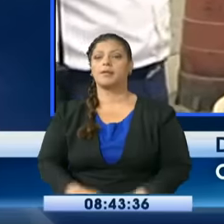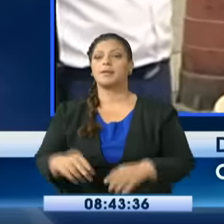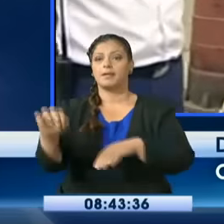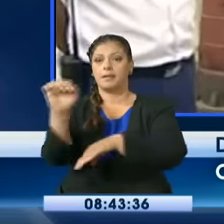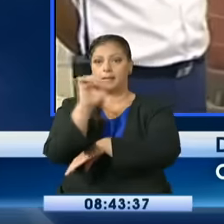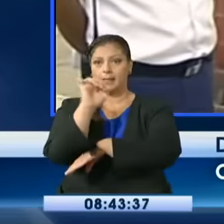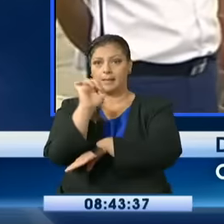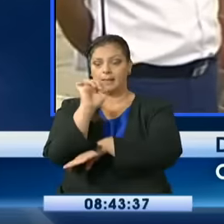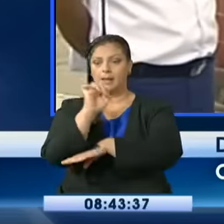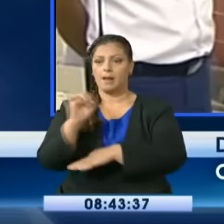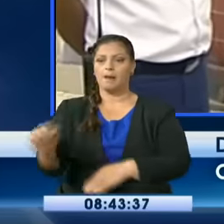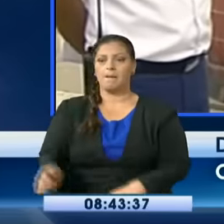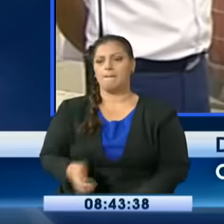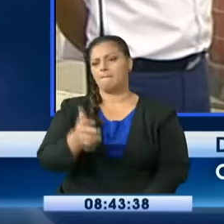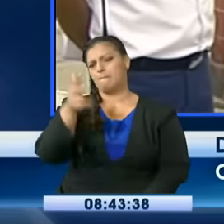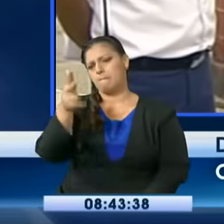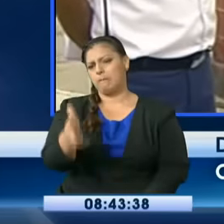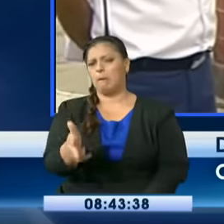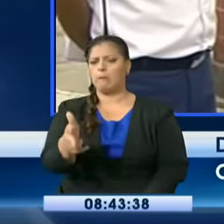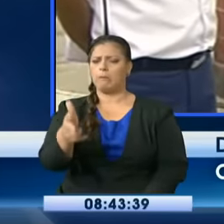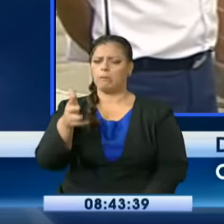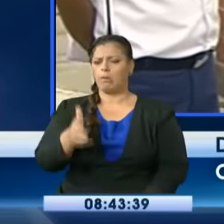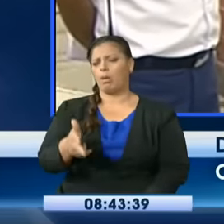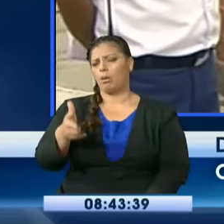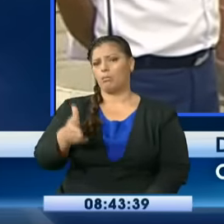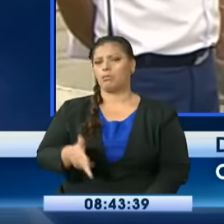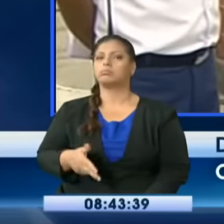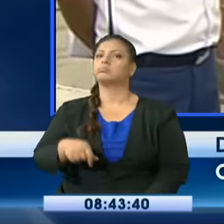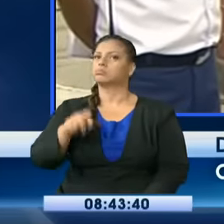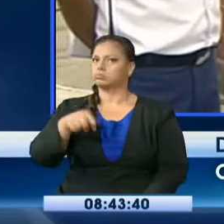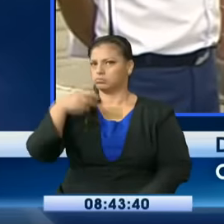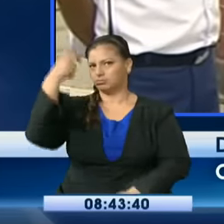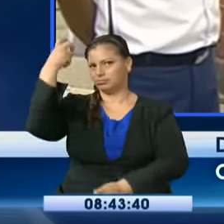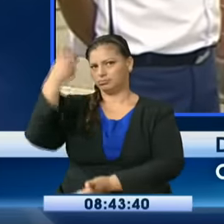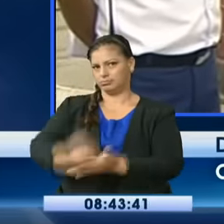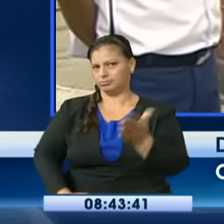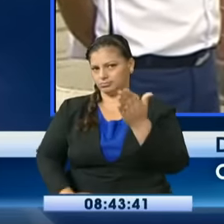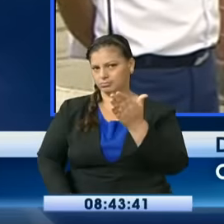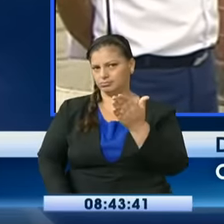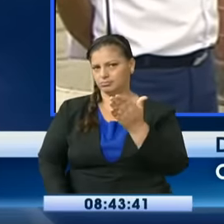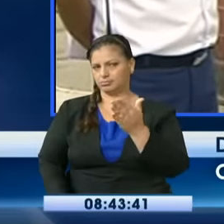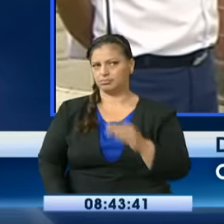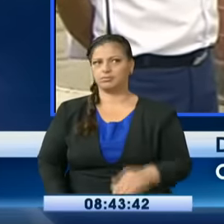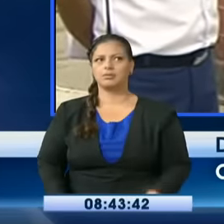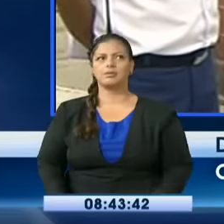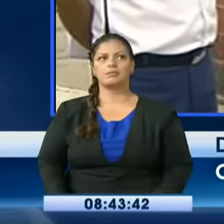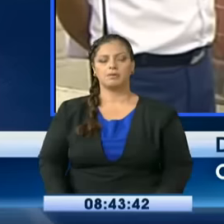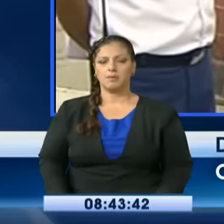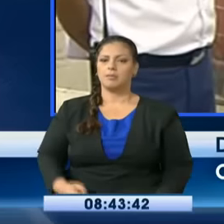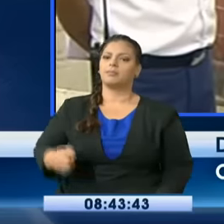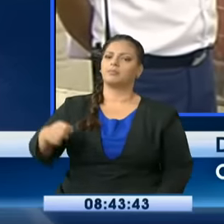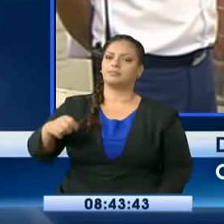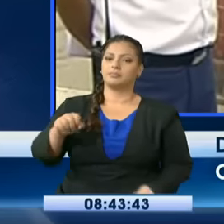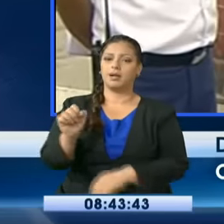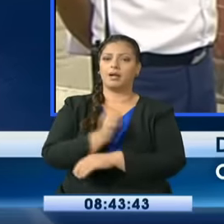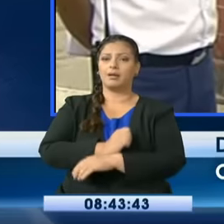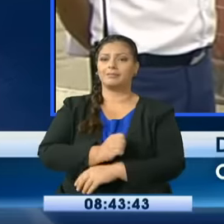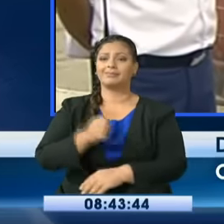peatonal y vehicular, tanto las comisarías municipales y la ATM. Porque el momento que ingresamos a hacer el operativo aquí,